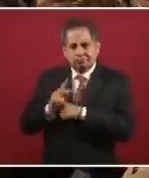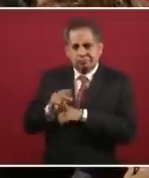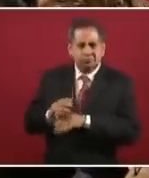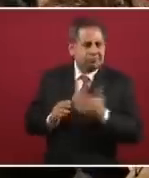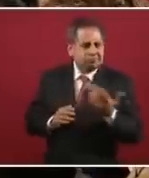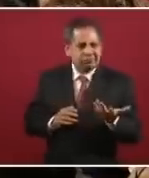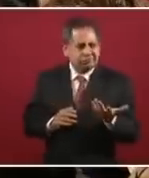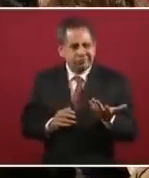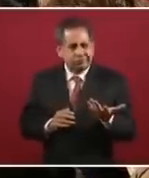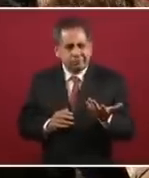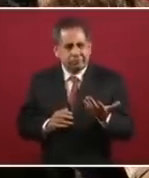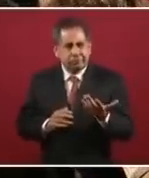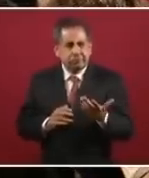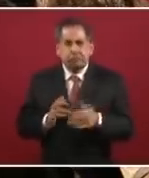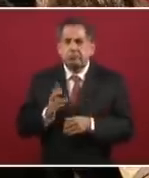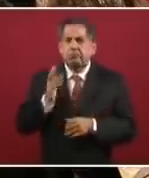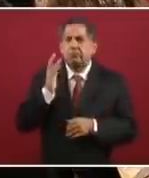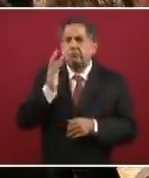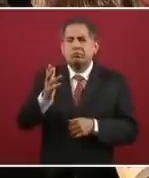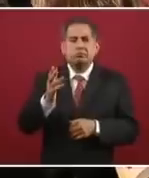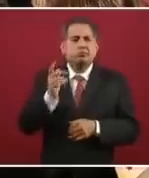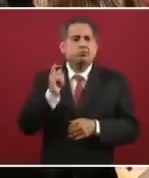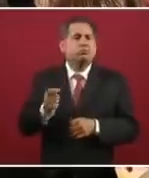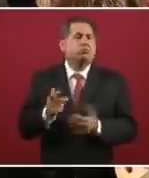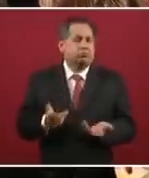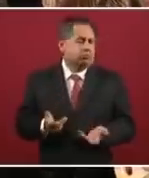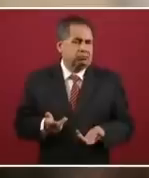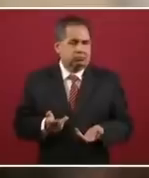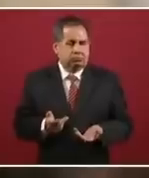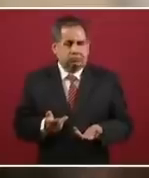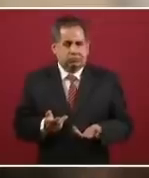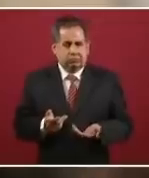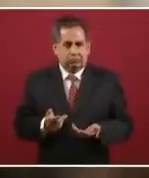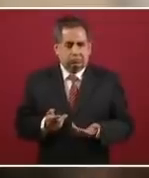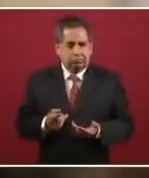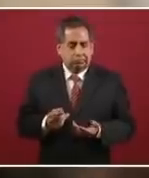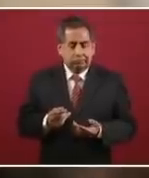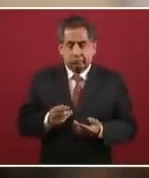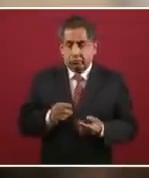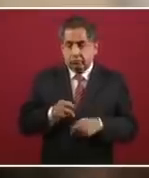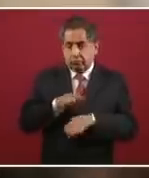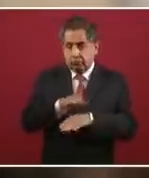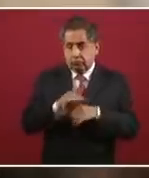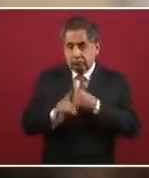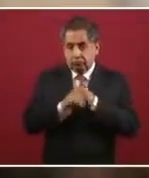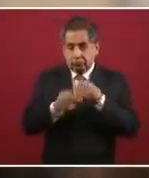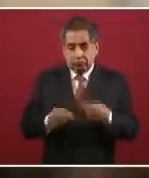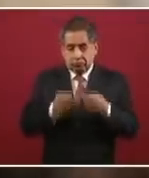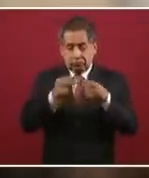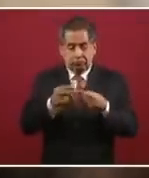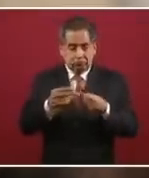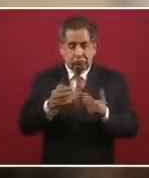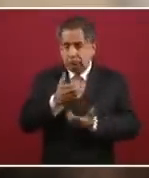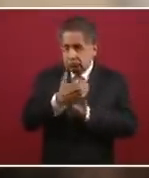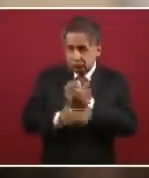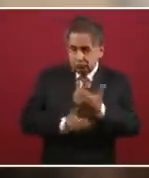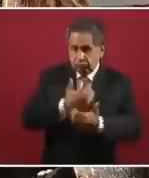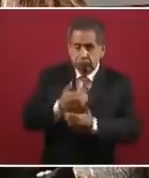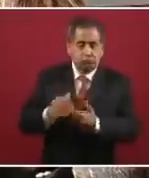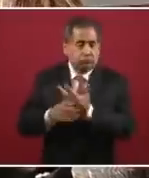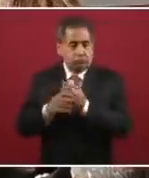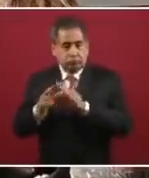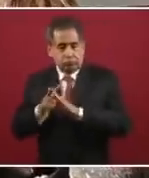¿Y qué garantía existe de que la guerra comercial, el tema migratorio y el tema